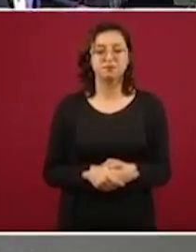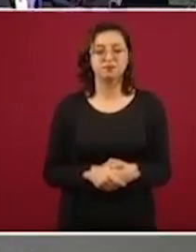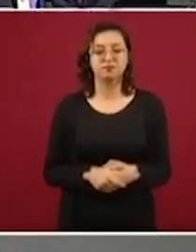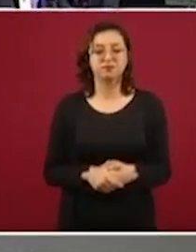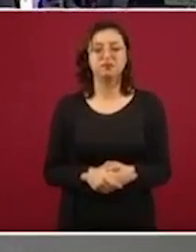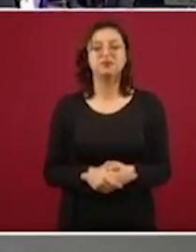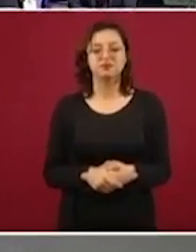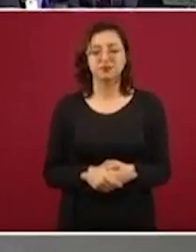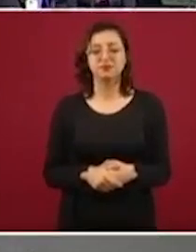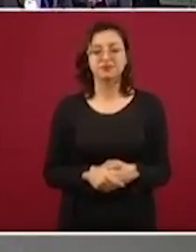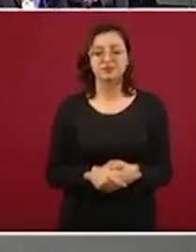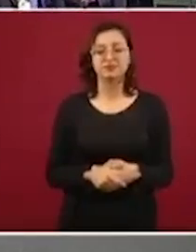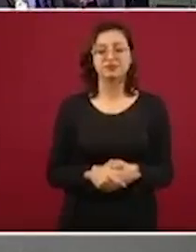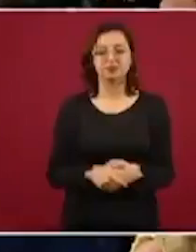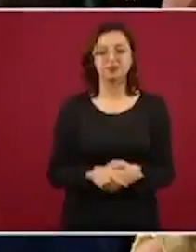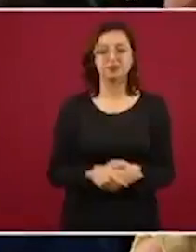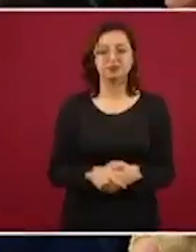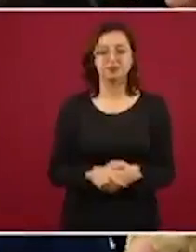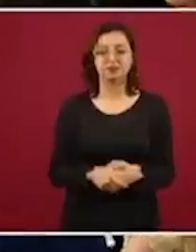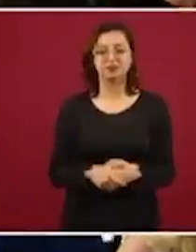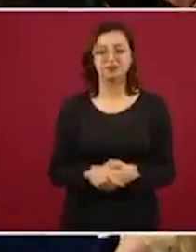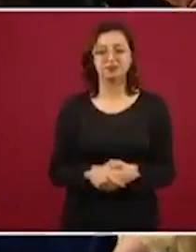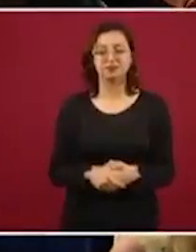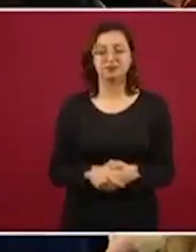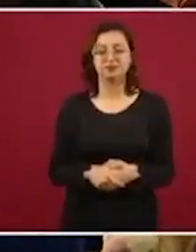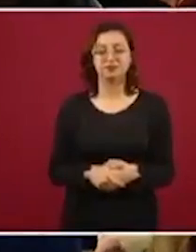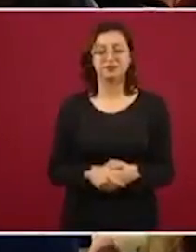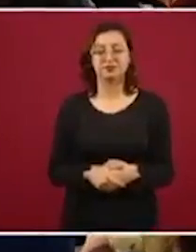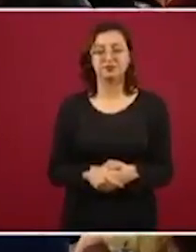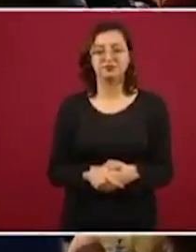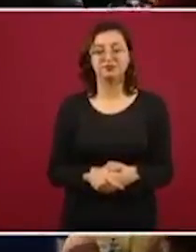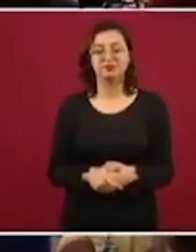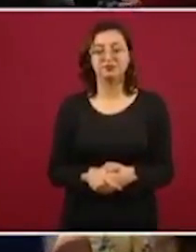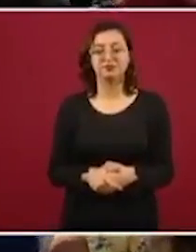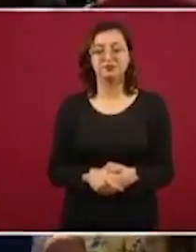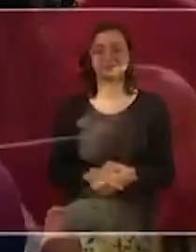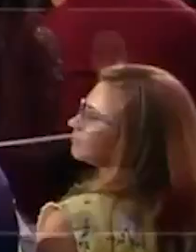miguel arzáte canal 14